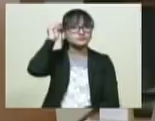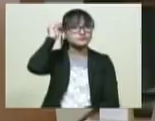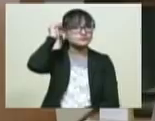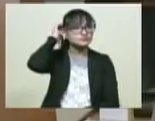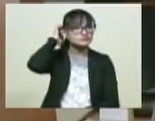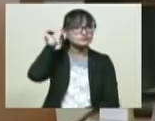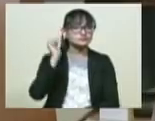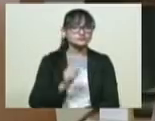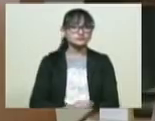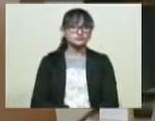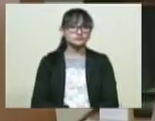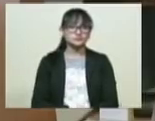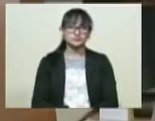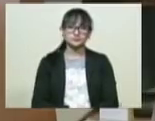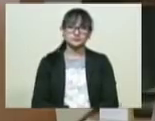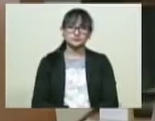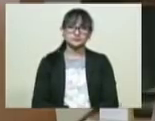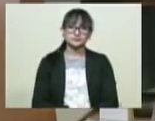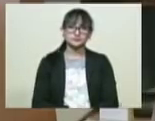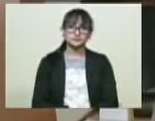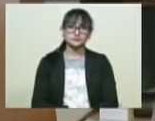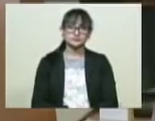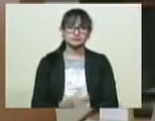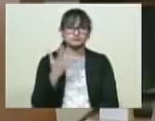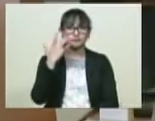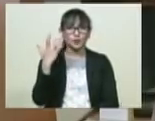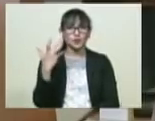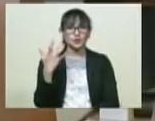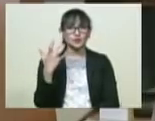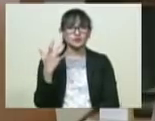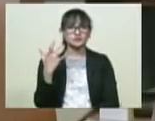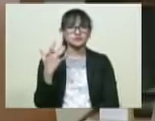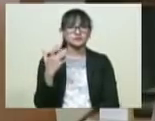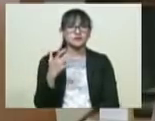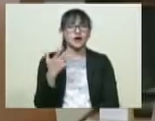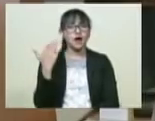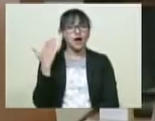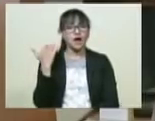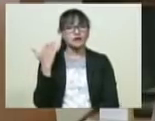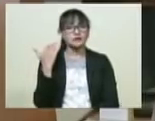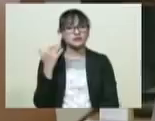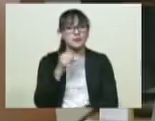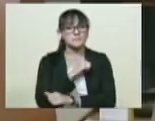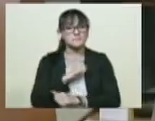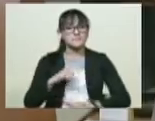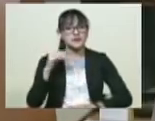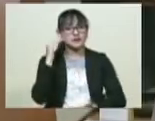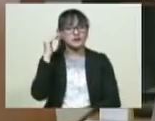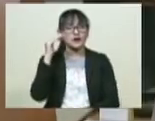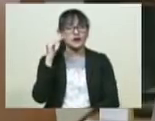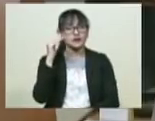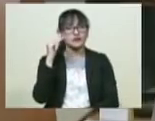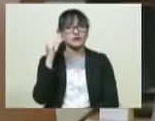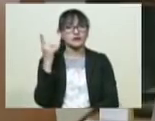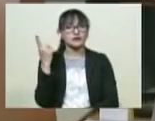También se evidenció que prestó su servicio militar en la Guardia Nacional